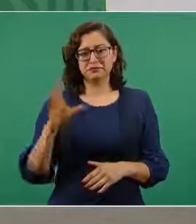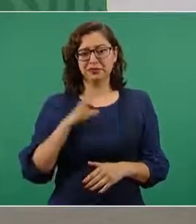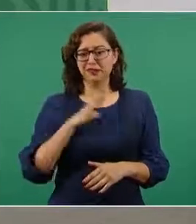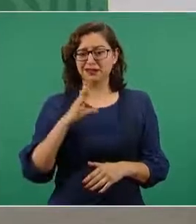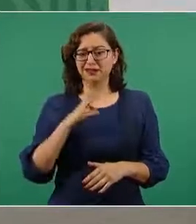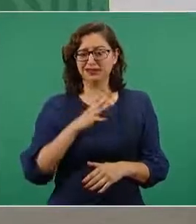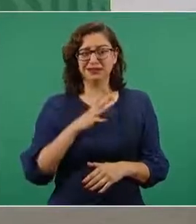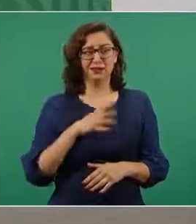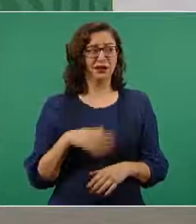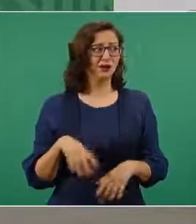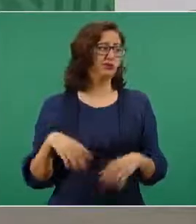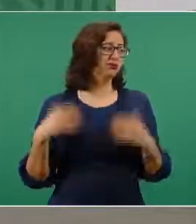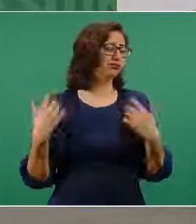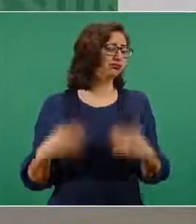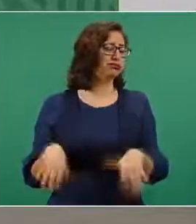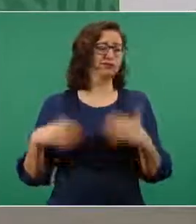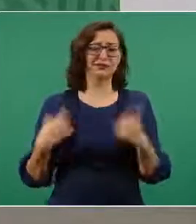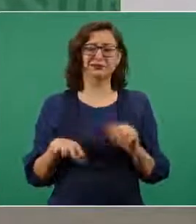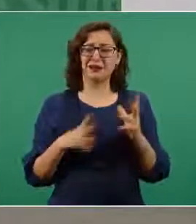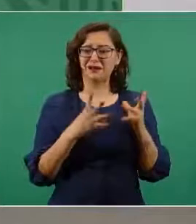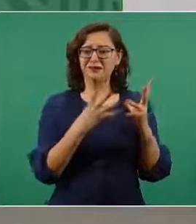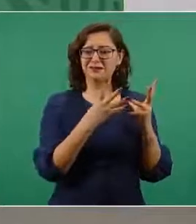muchísimos organismos autónomos.